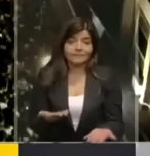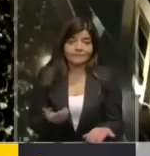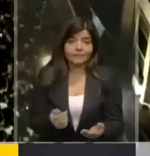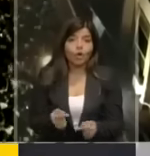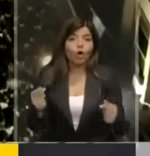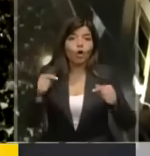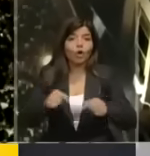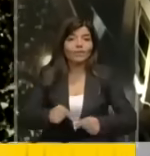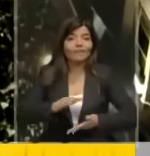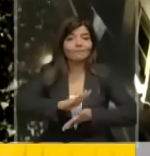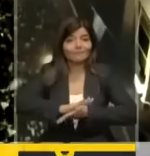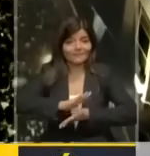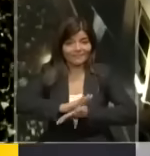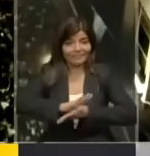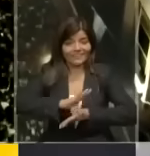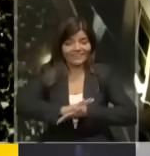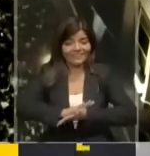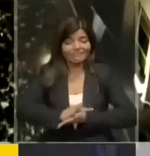hoy vamos a festejar.